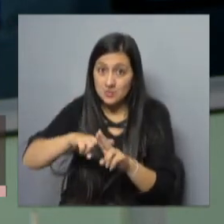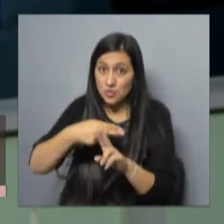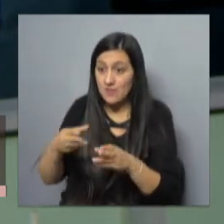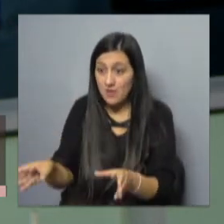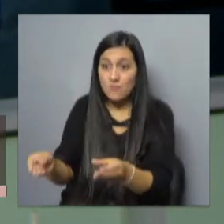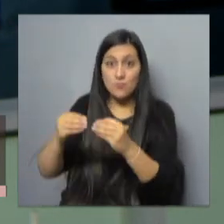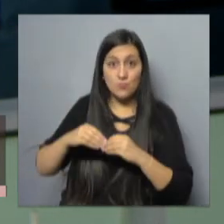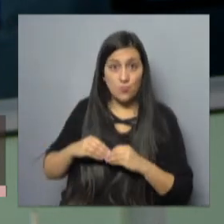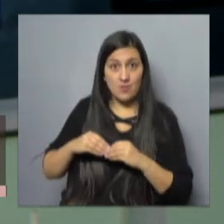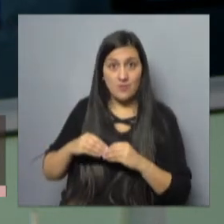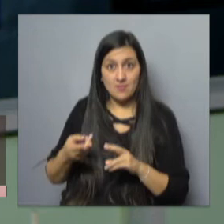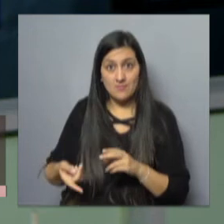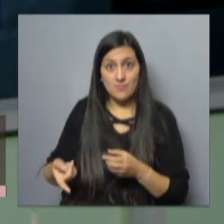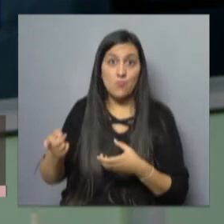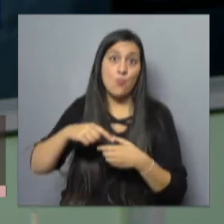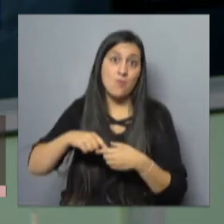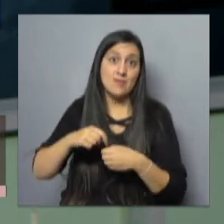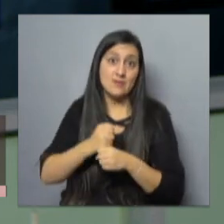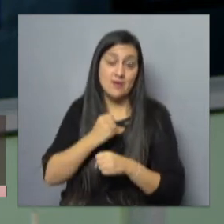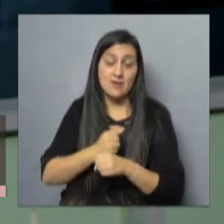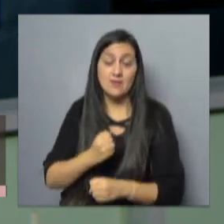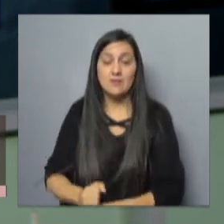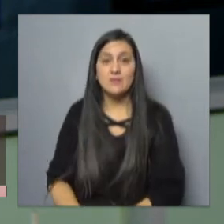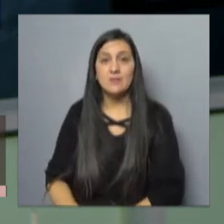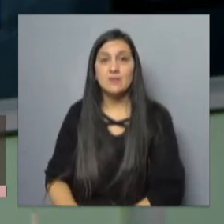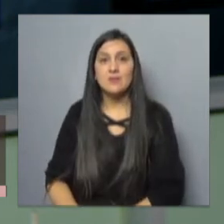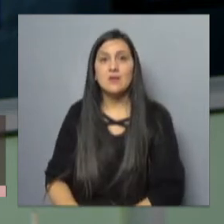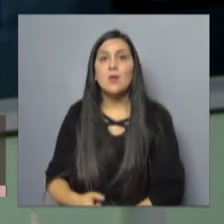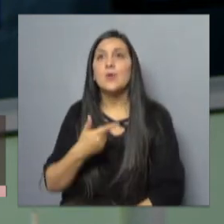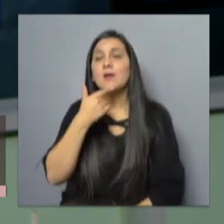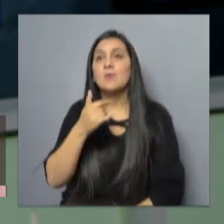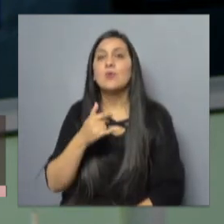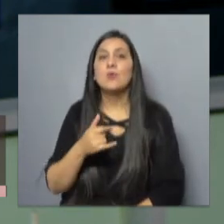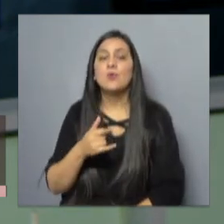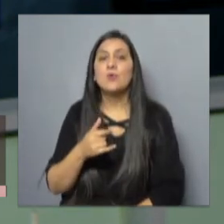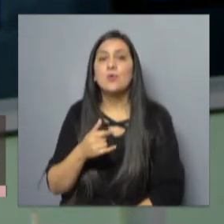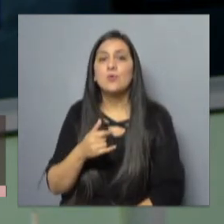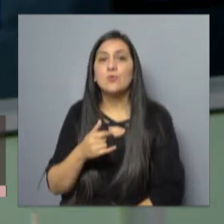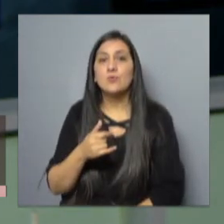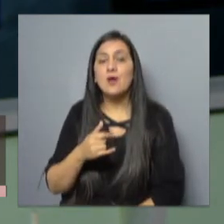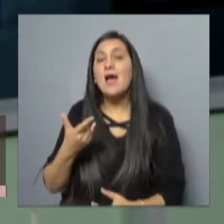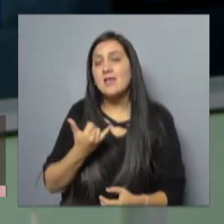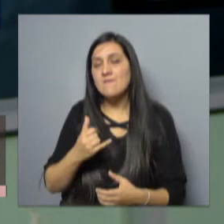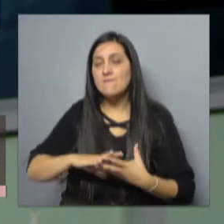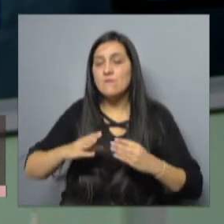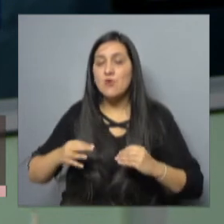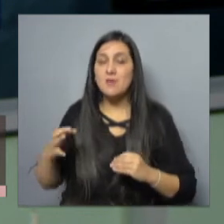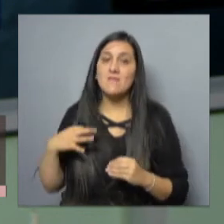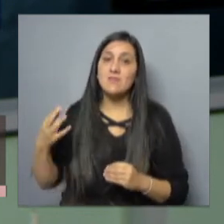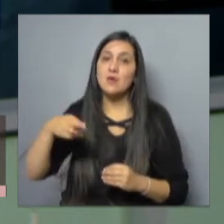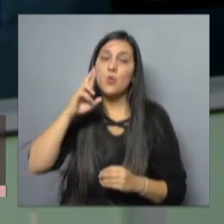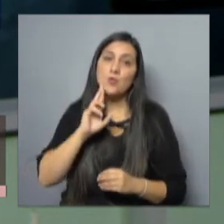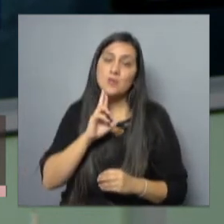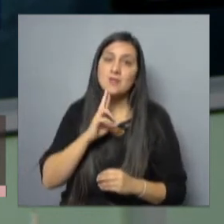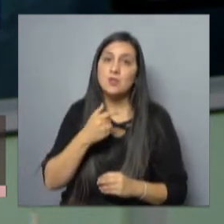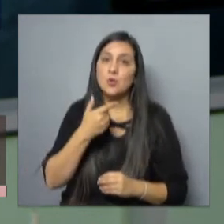a aquellos que yo les decía que tiene que ver con los medios las formas de vida los comportamientos